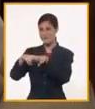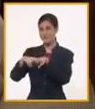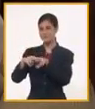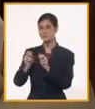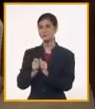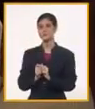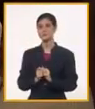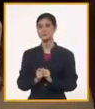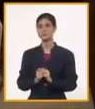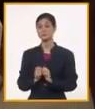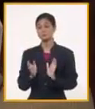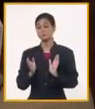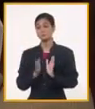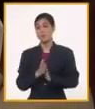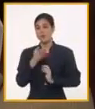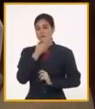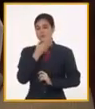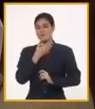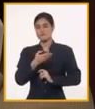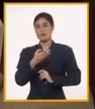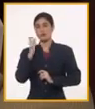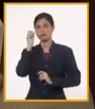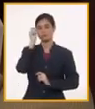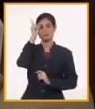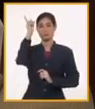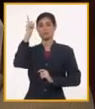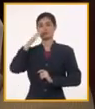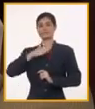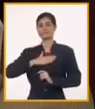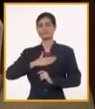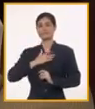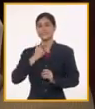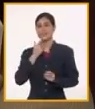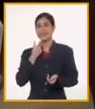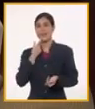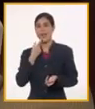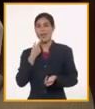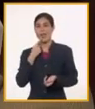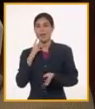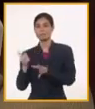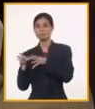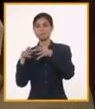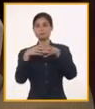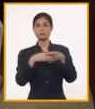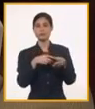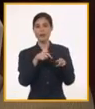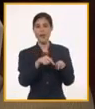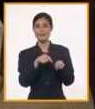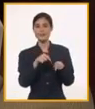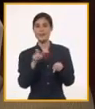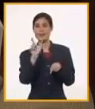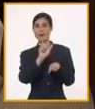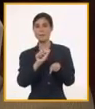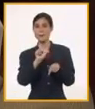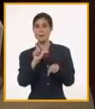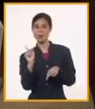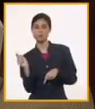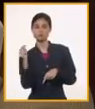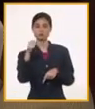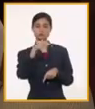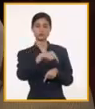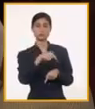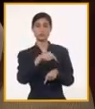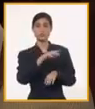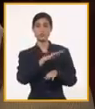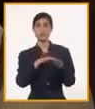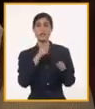parece que Fidel tuvo la idea de enviarme para Camagüey. Cuando aquello era Camagüey completo,